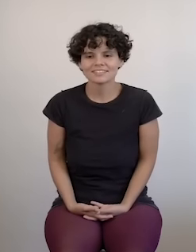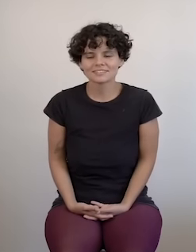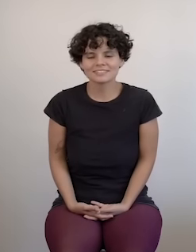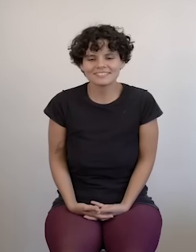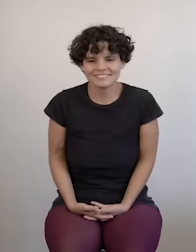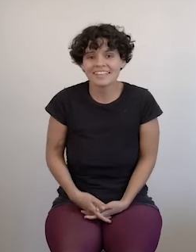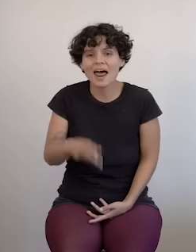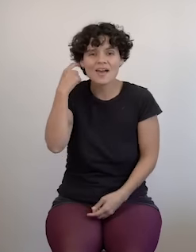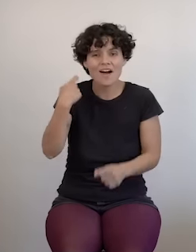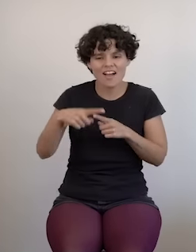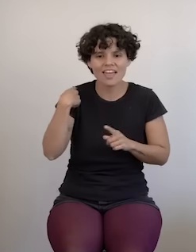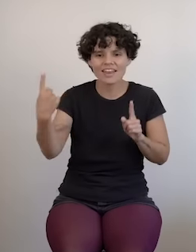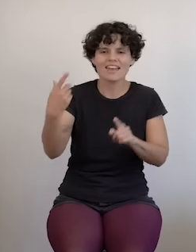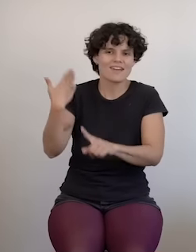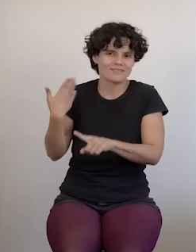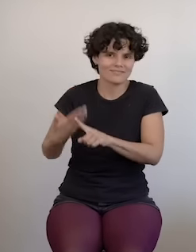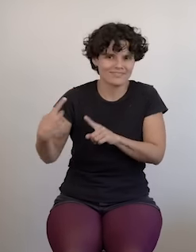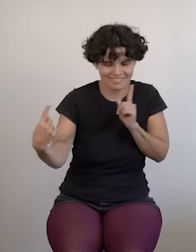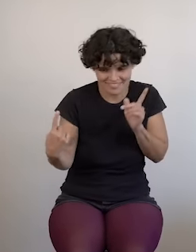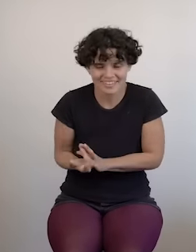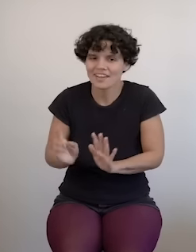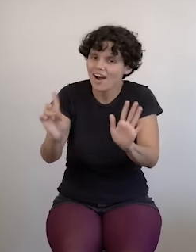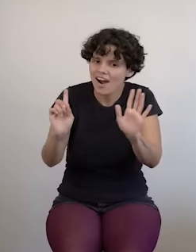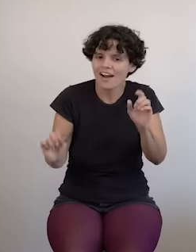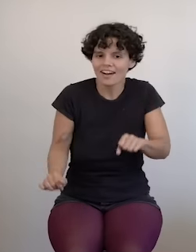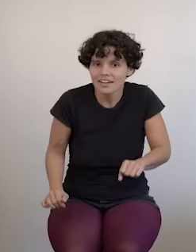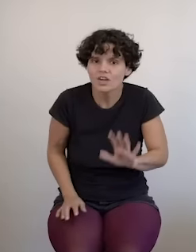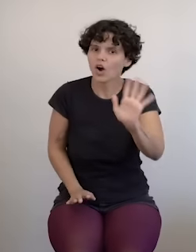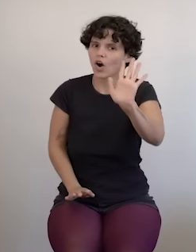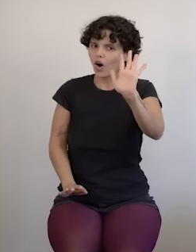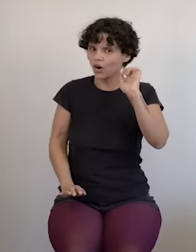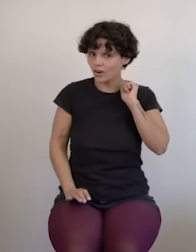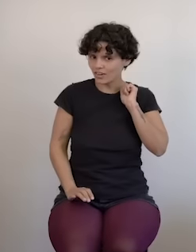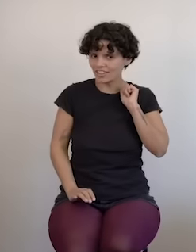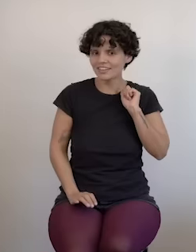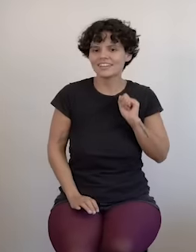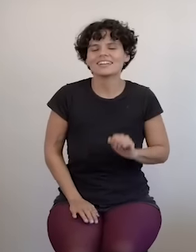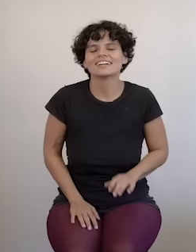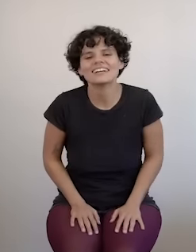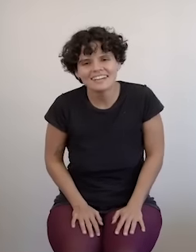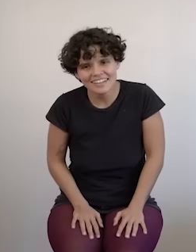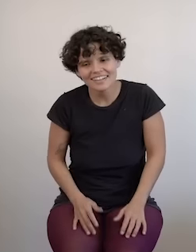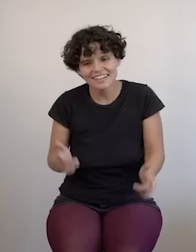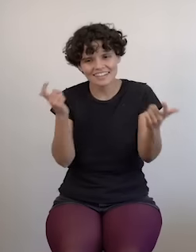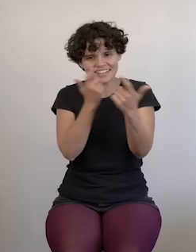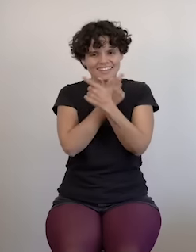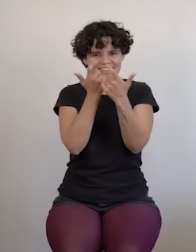En la del chupamigo también, pero. La corta, la parte la corta, ¿no?